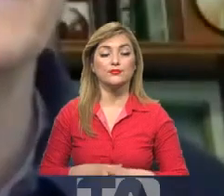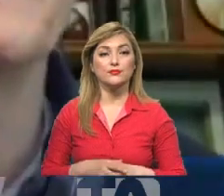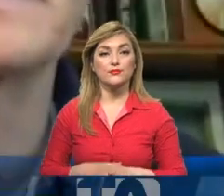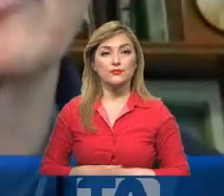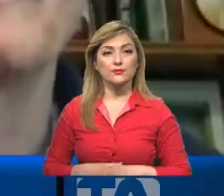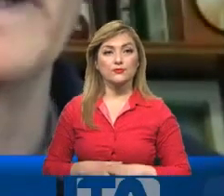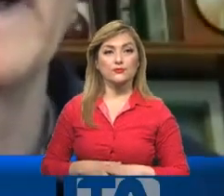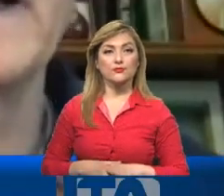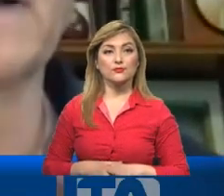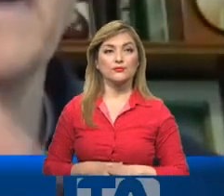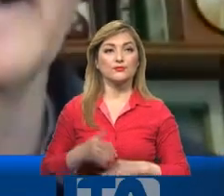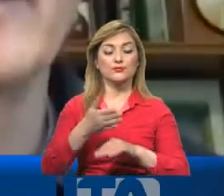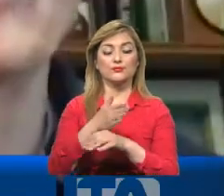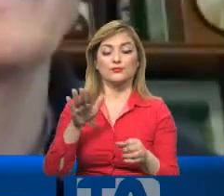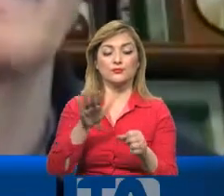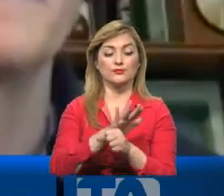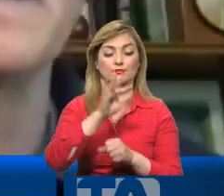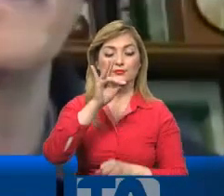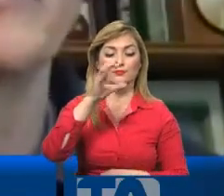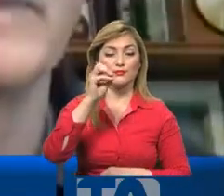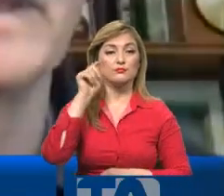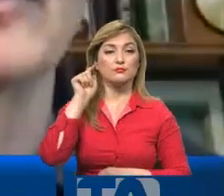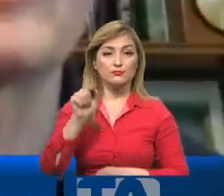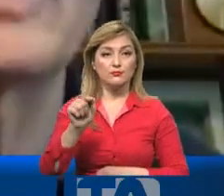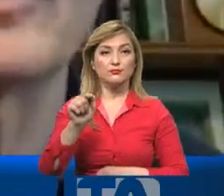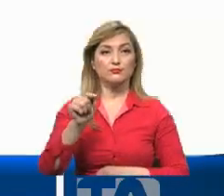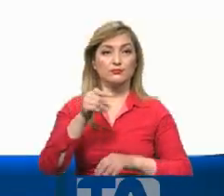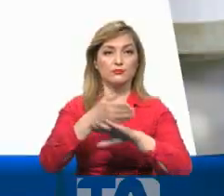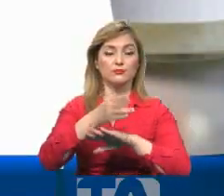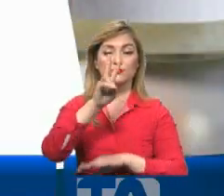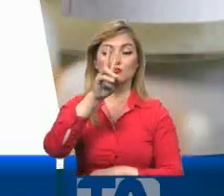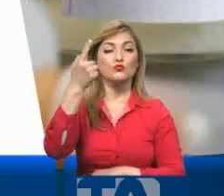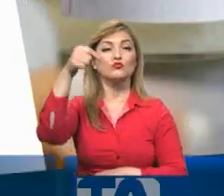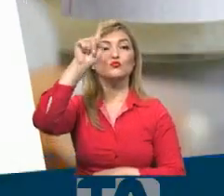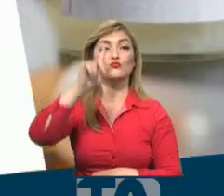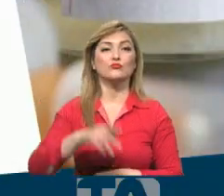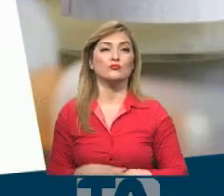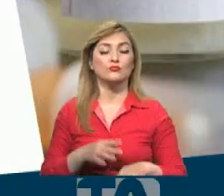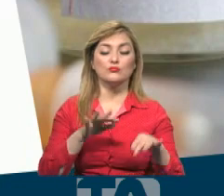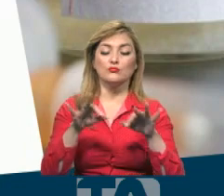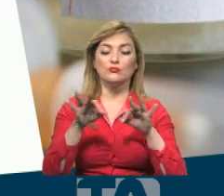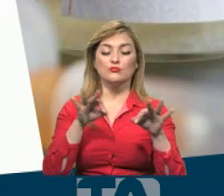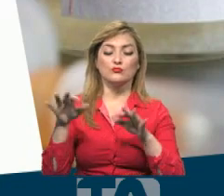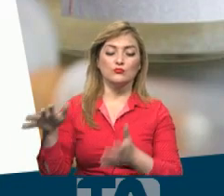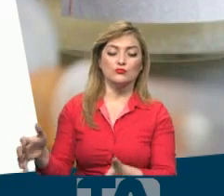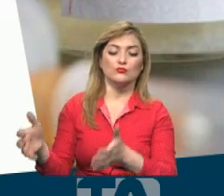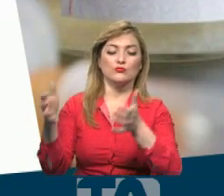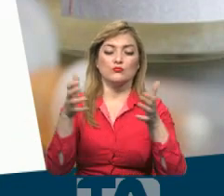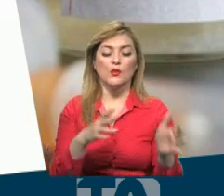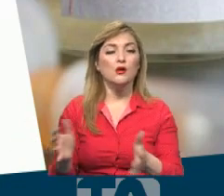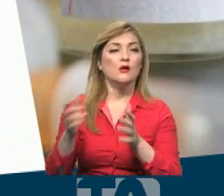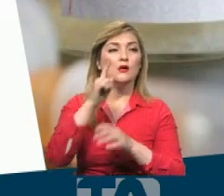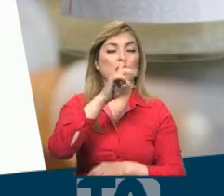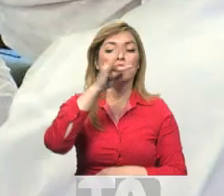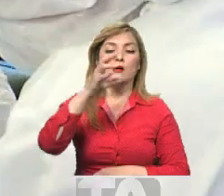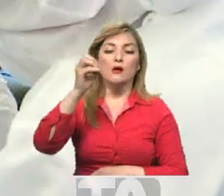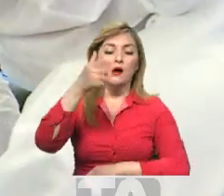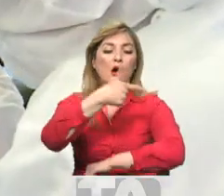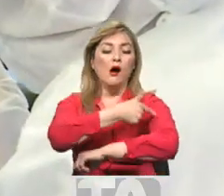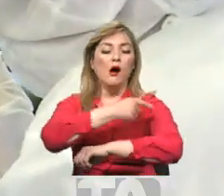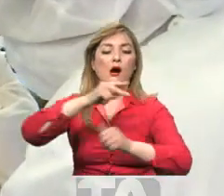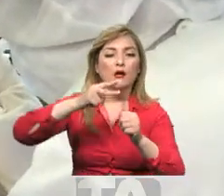posteriormente se completan hasta cerca de 80.000 y eventualmente 2 millones. Por ahora explicaron que existe un lote de 1.700 vacunas que servirán